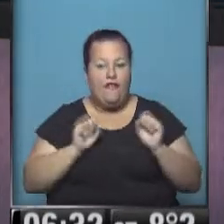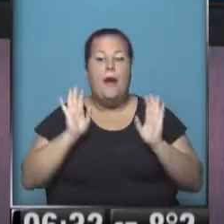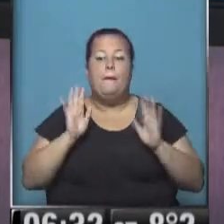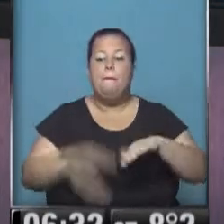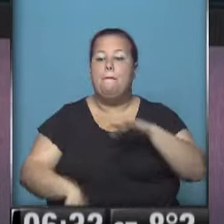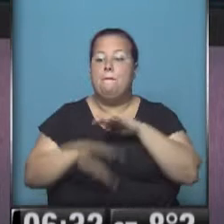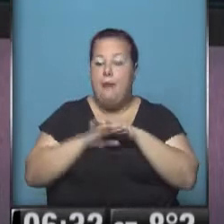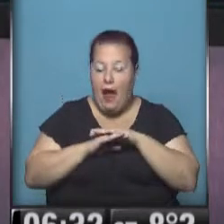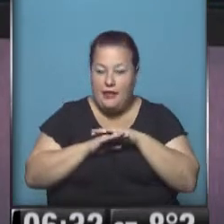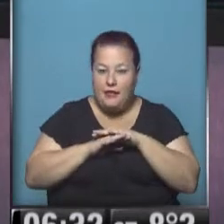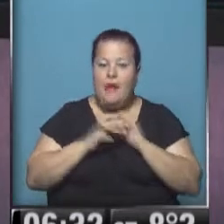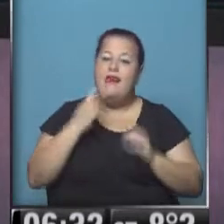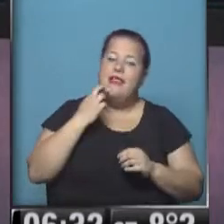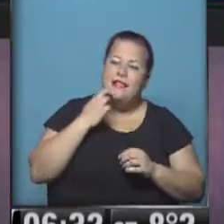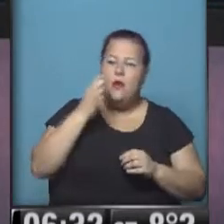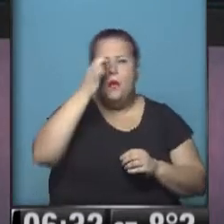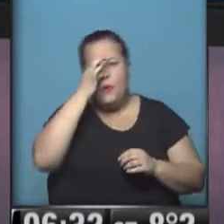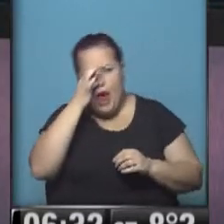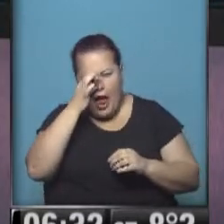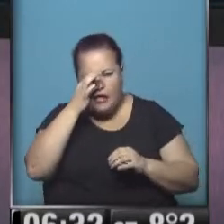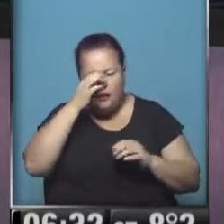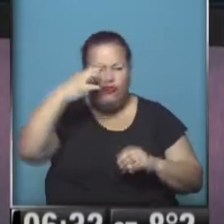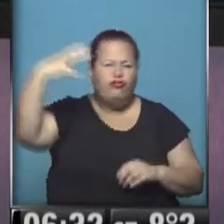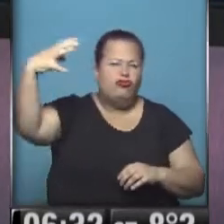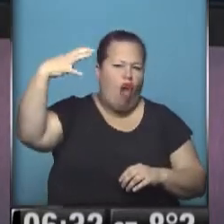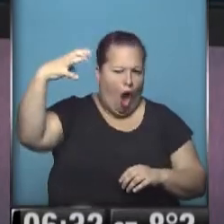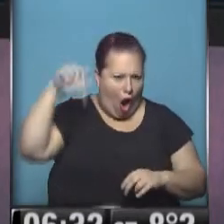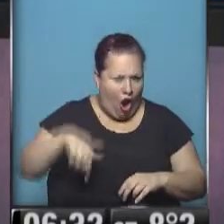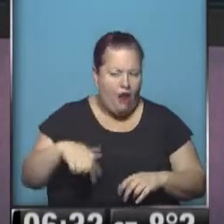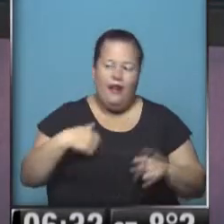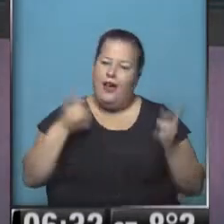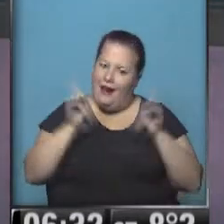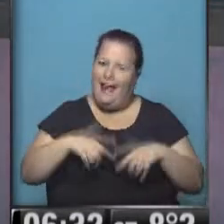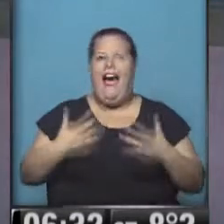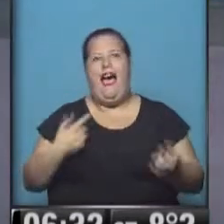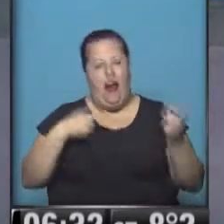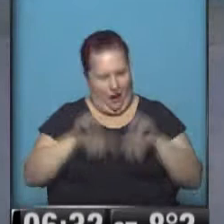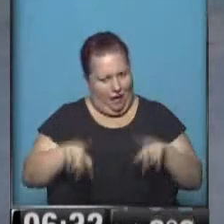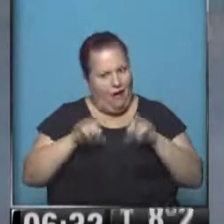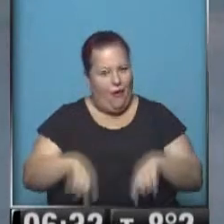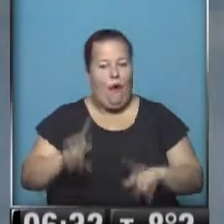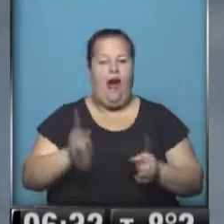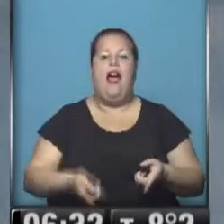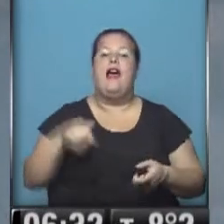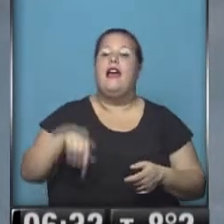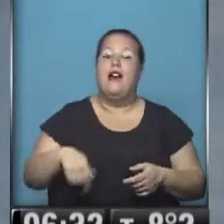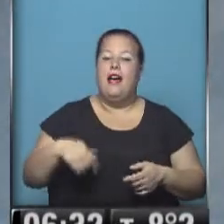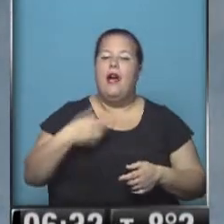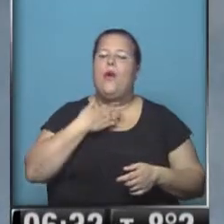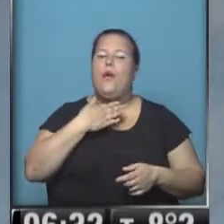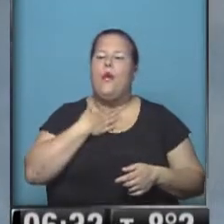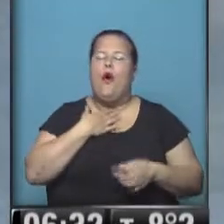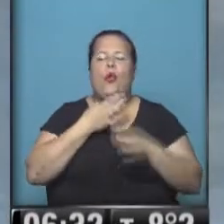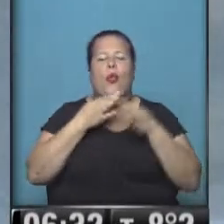máxima de 20 con un sol a sol se lanzó no me canso de decirlo y nos acompaña una voz